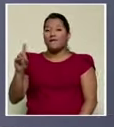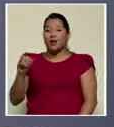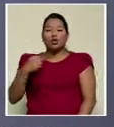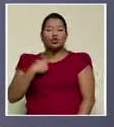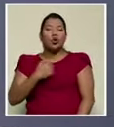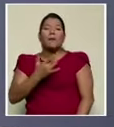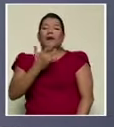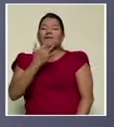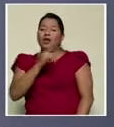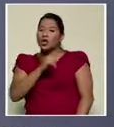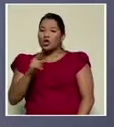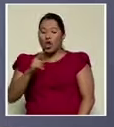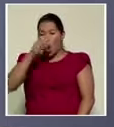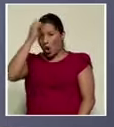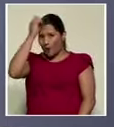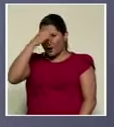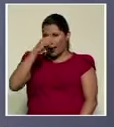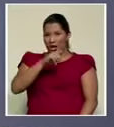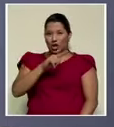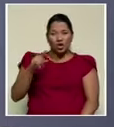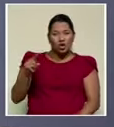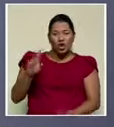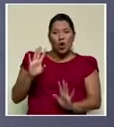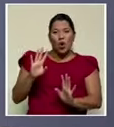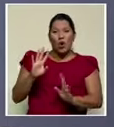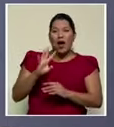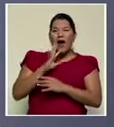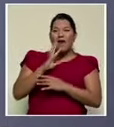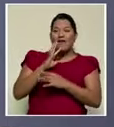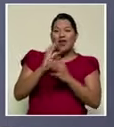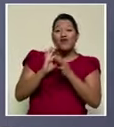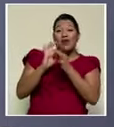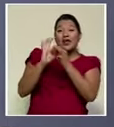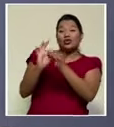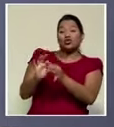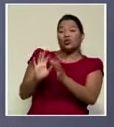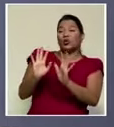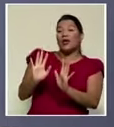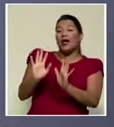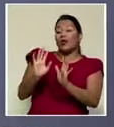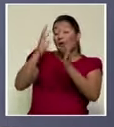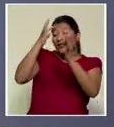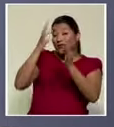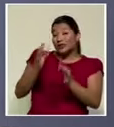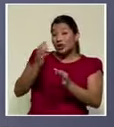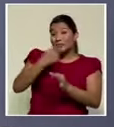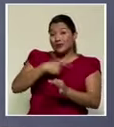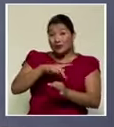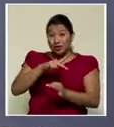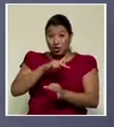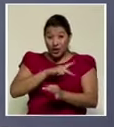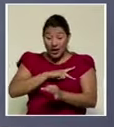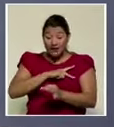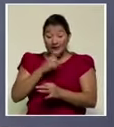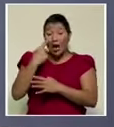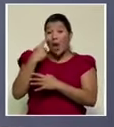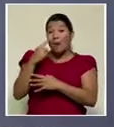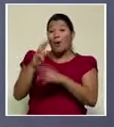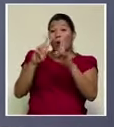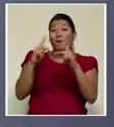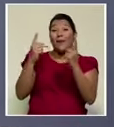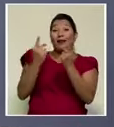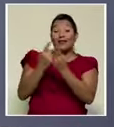las consideraciones políticas o personales detrás de la decisión de un partido político y de una